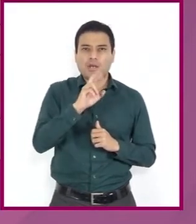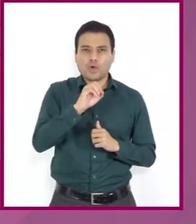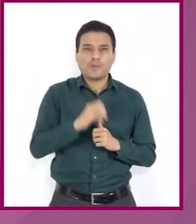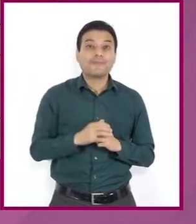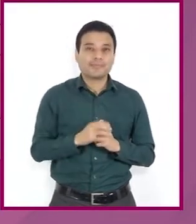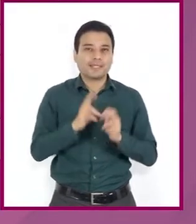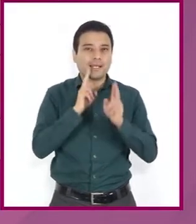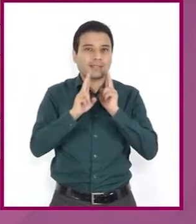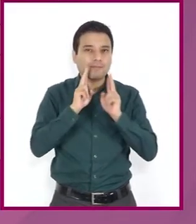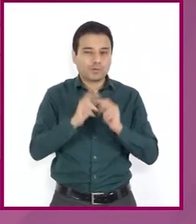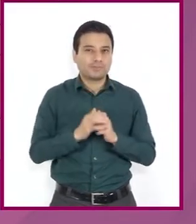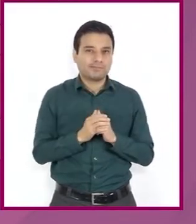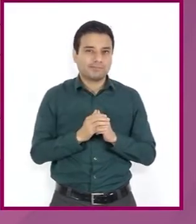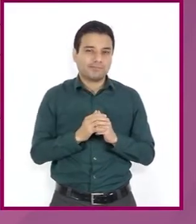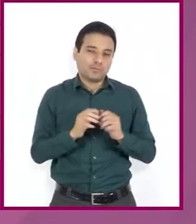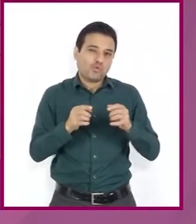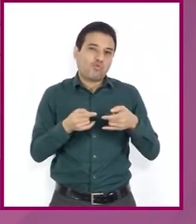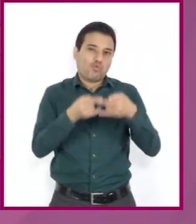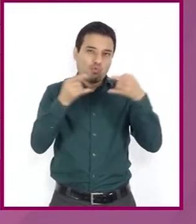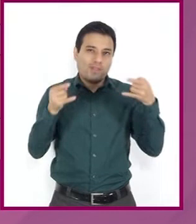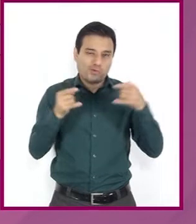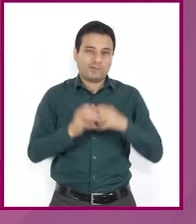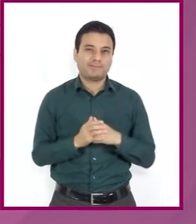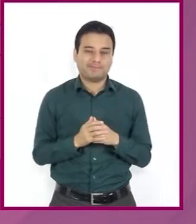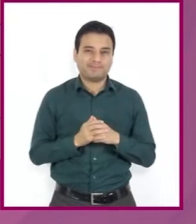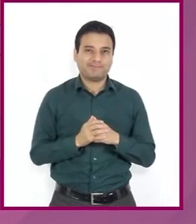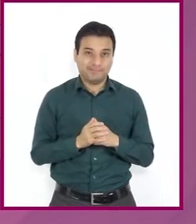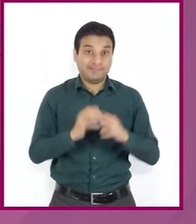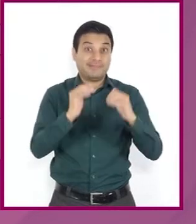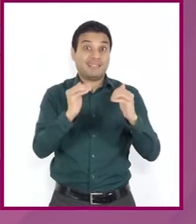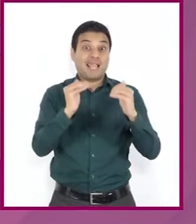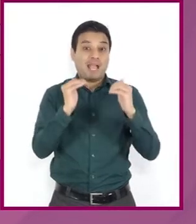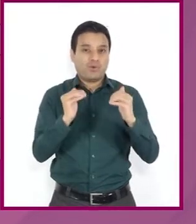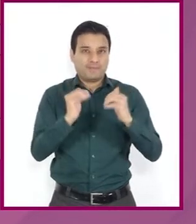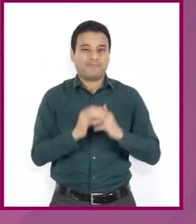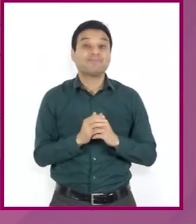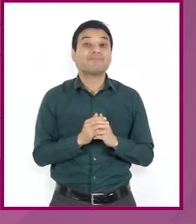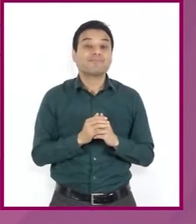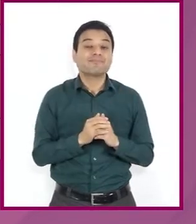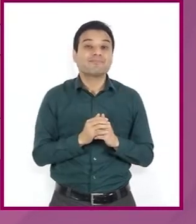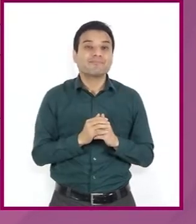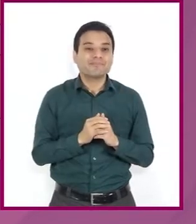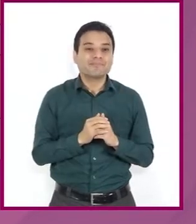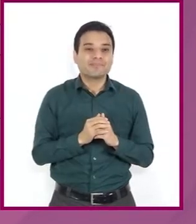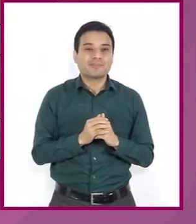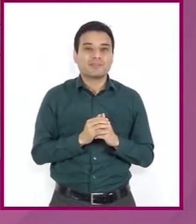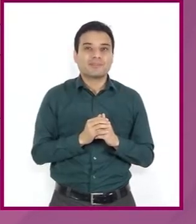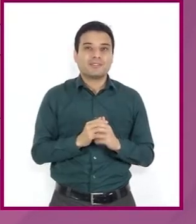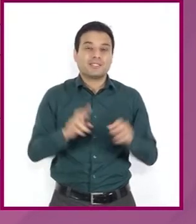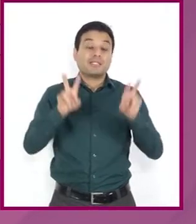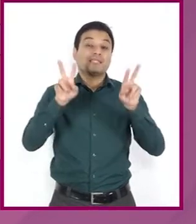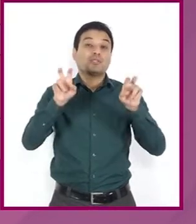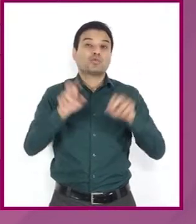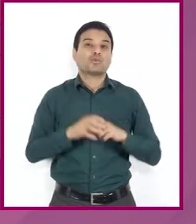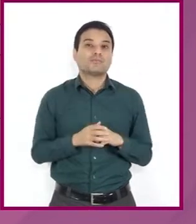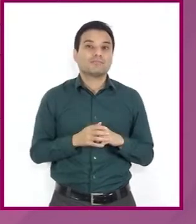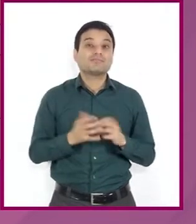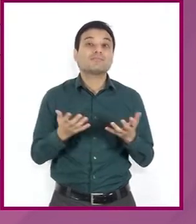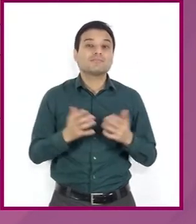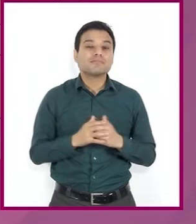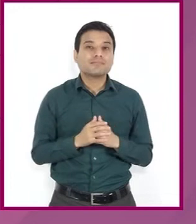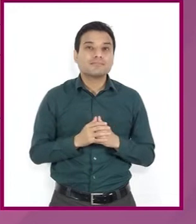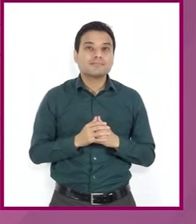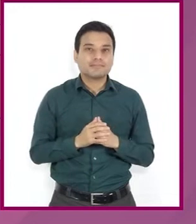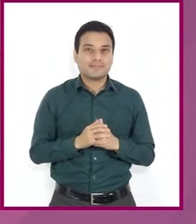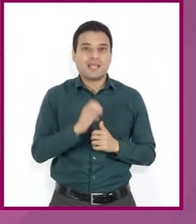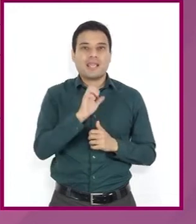narrativo, específicamente un cuento. Ahora también podemos llenar el espacio para el título escribiendo